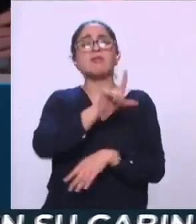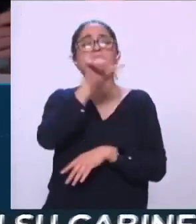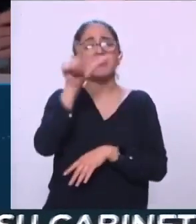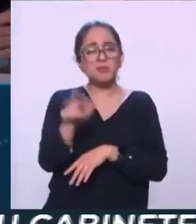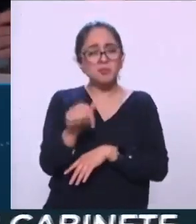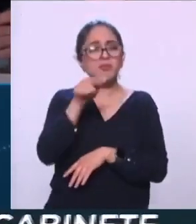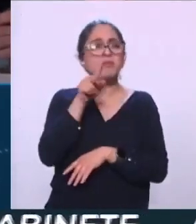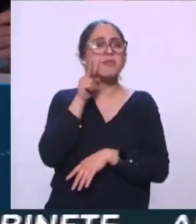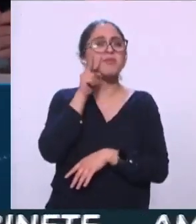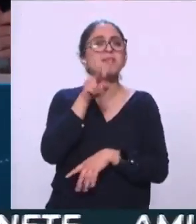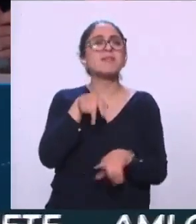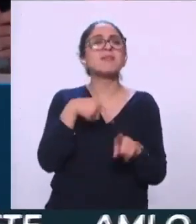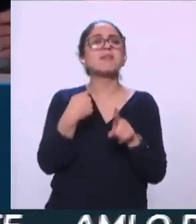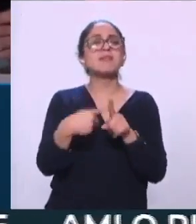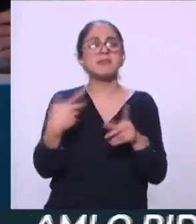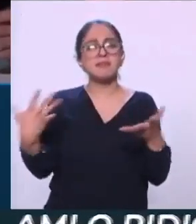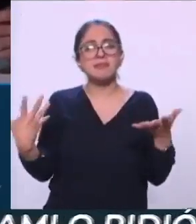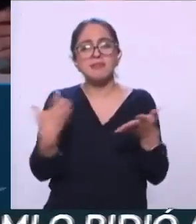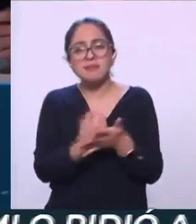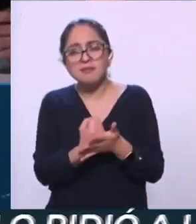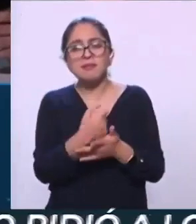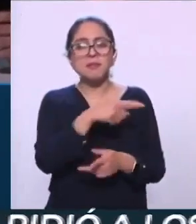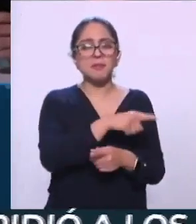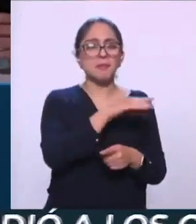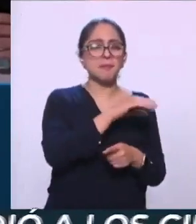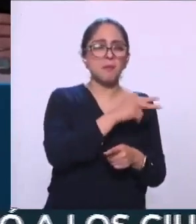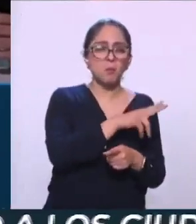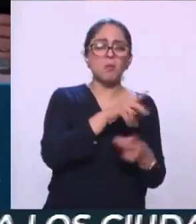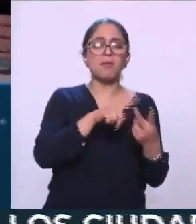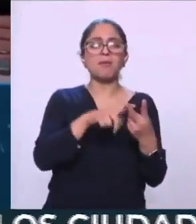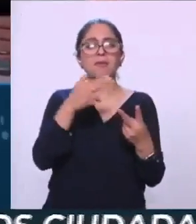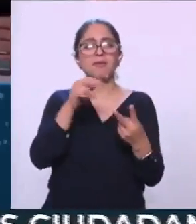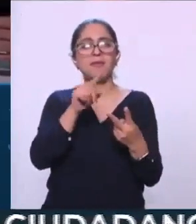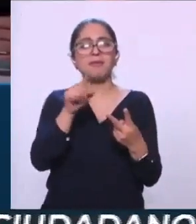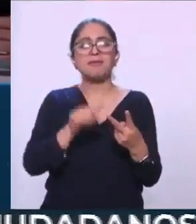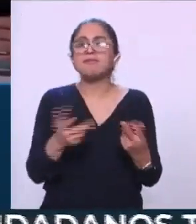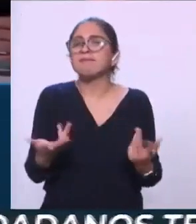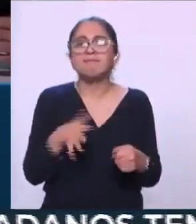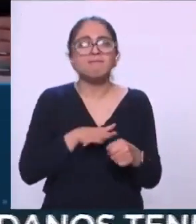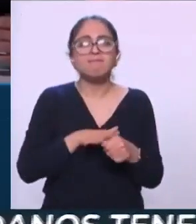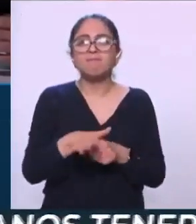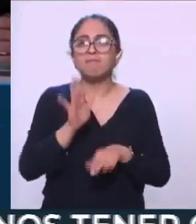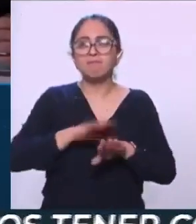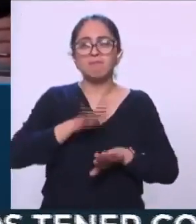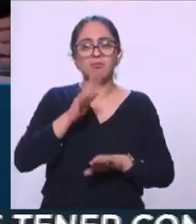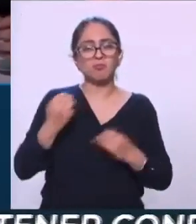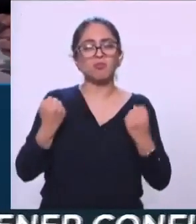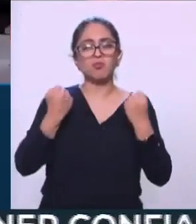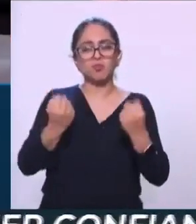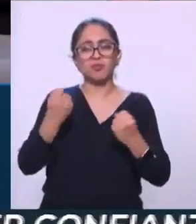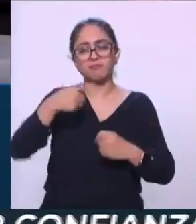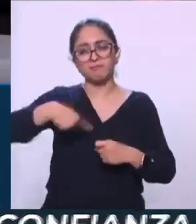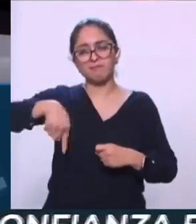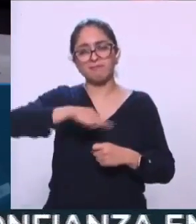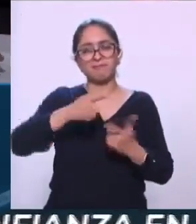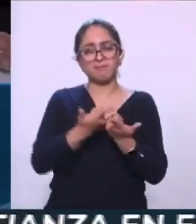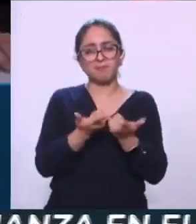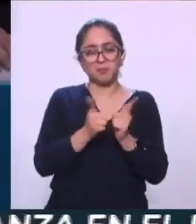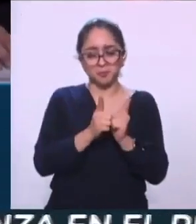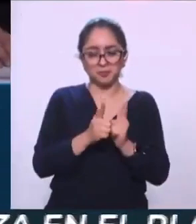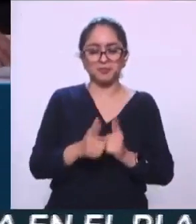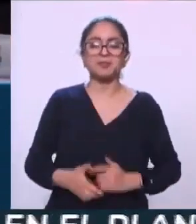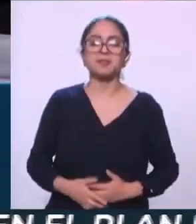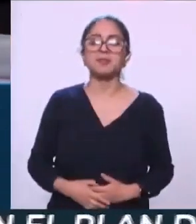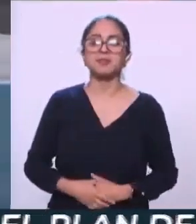un duelo entre moneros, a ver quién gana entre Magú y Hernández. A ver qué pluma es más poderosa de ambos.